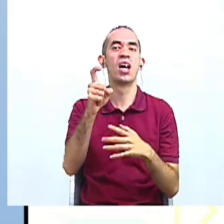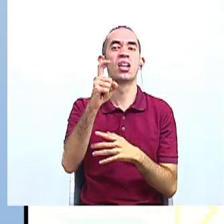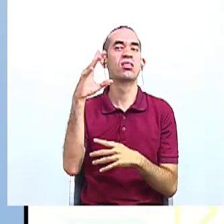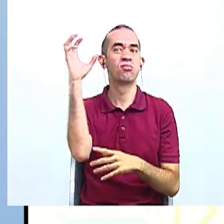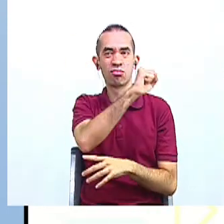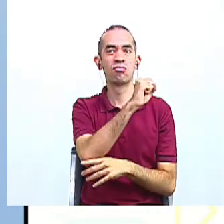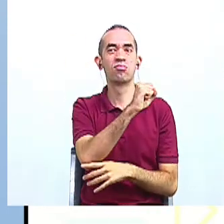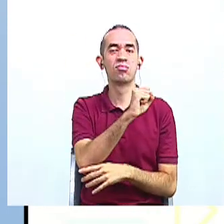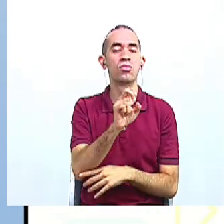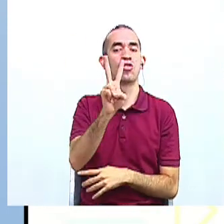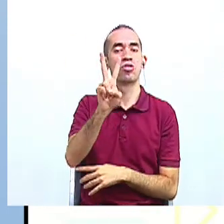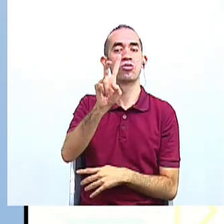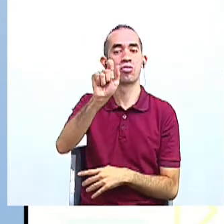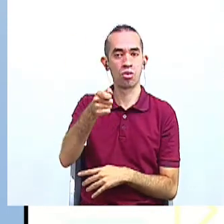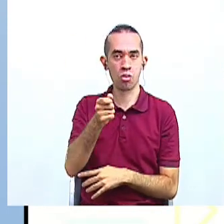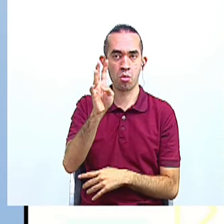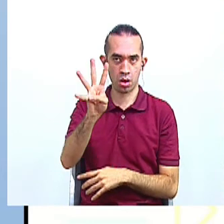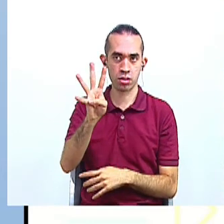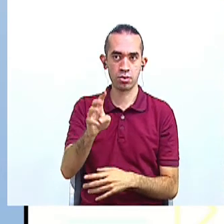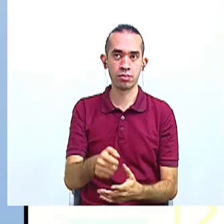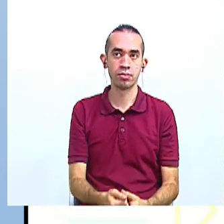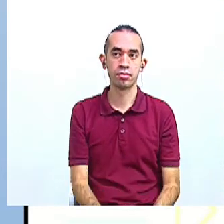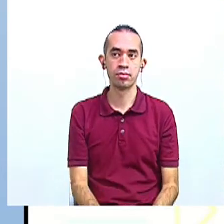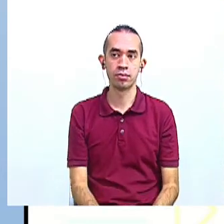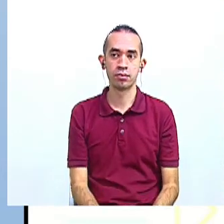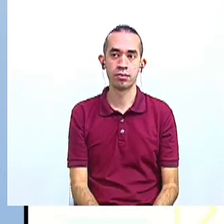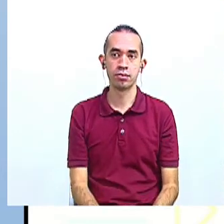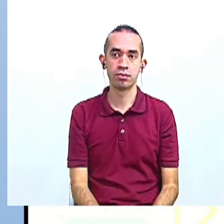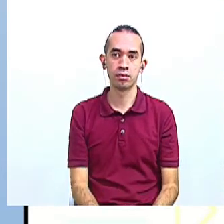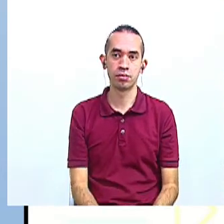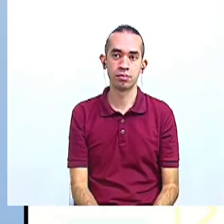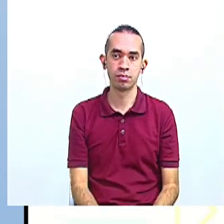es 2,4.